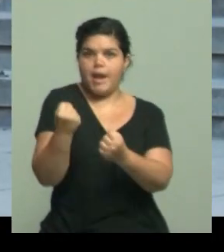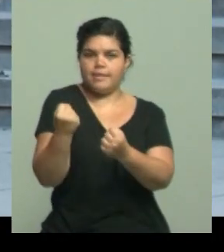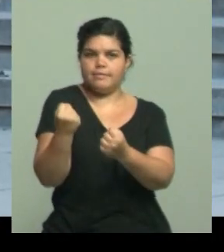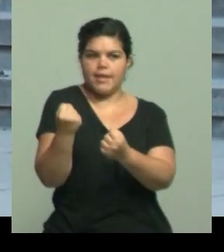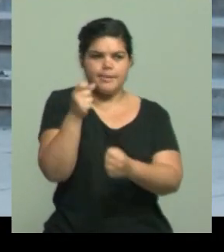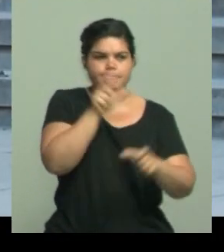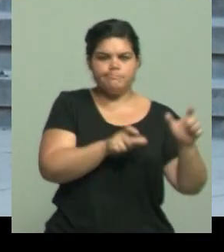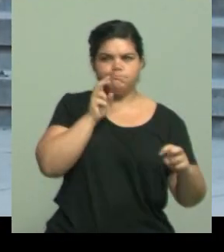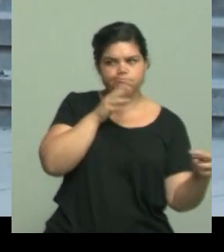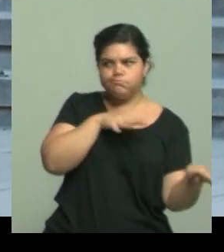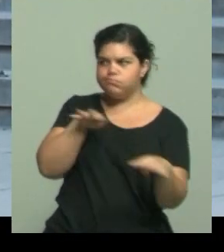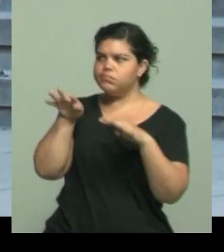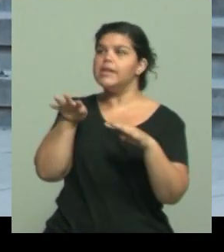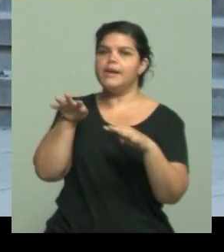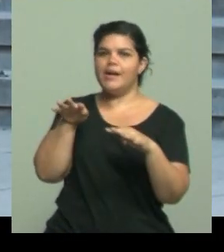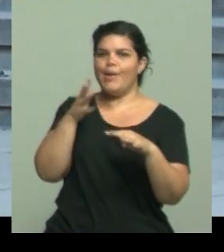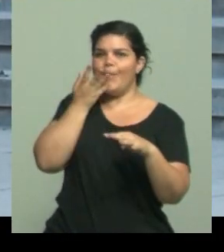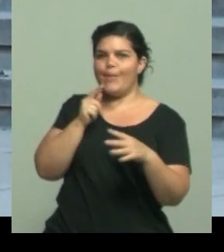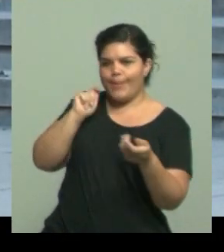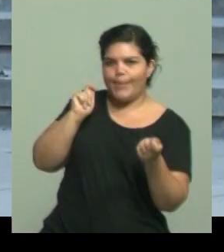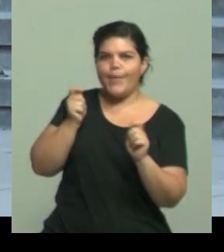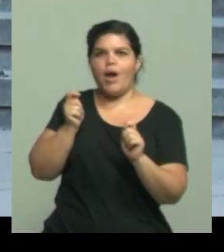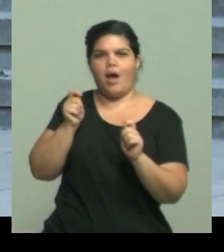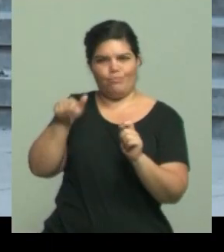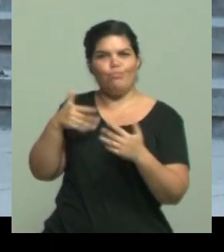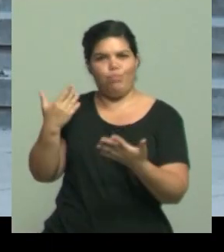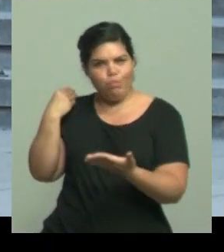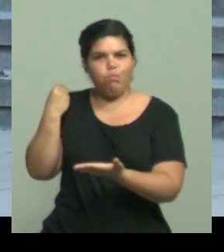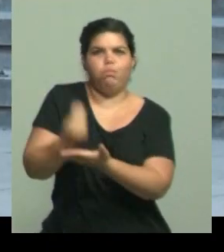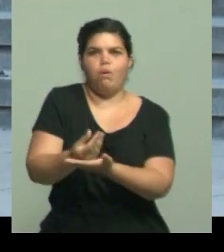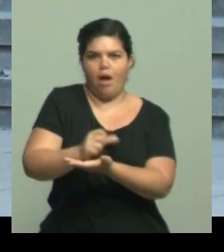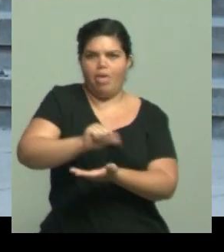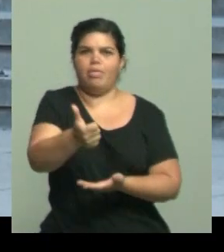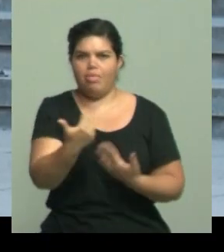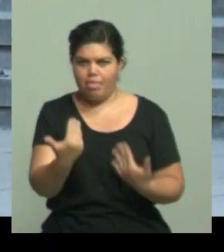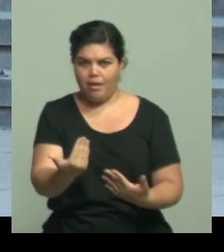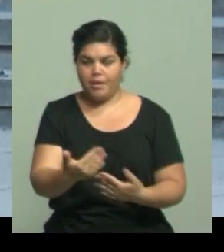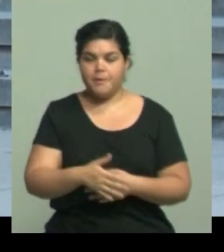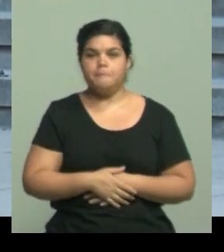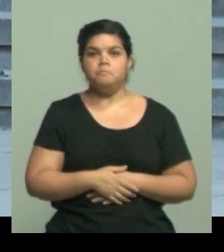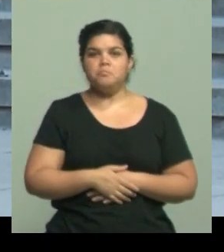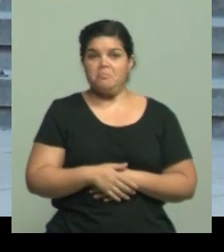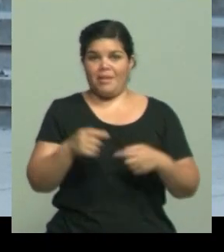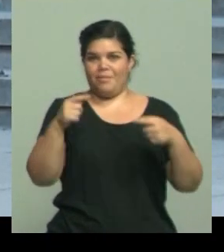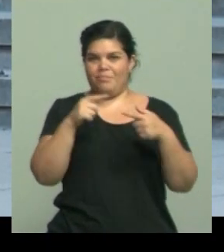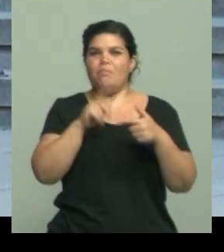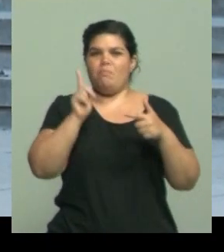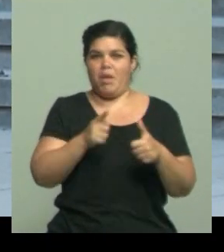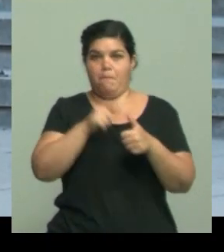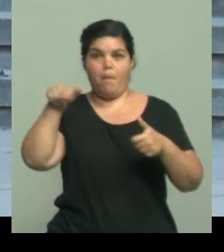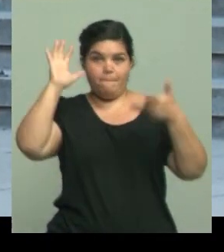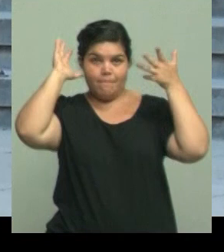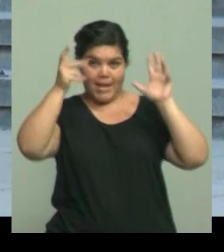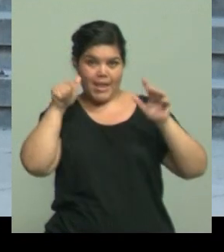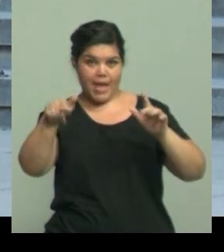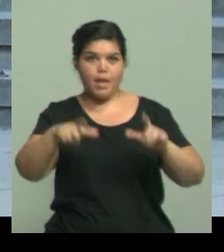justamente en esta imagen, sí. ¿Hubo influencia mediática? No, yo creo que él la construyó. Entonces, la